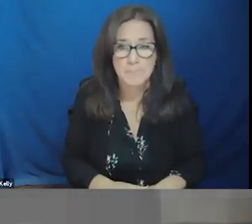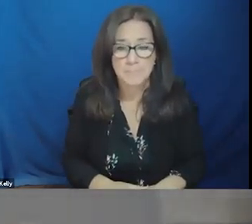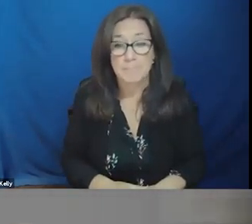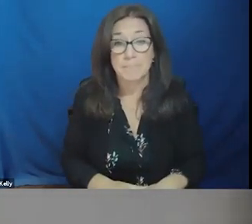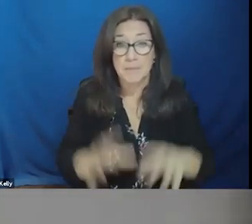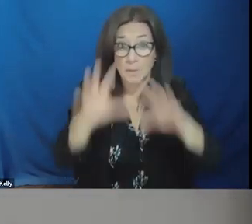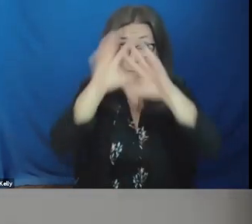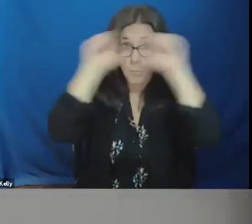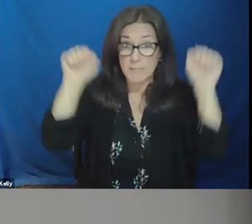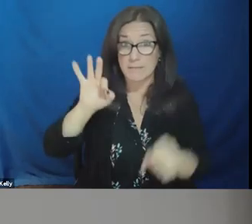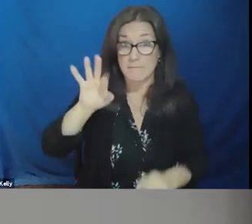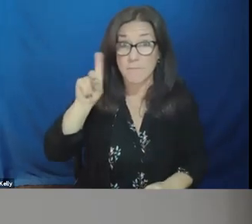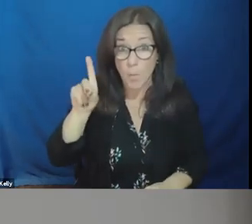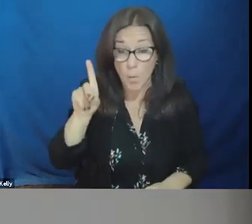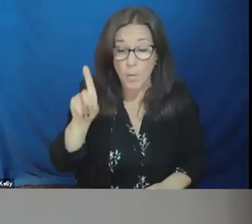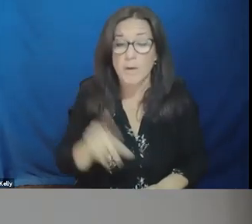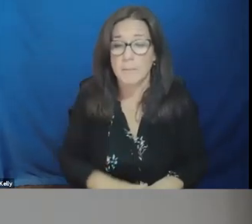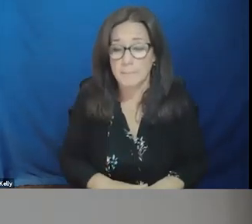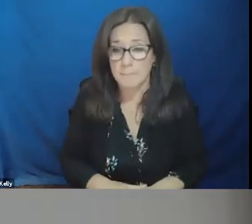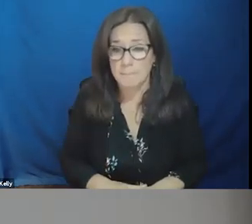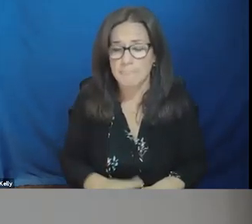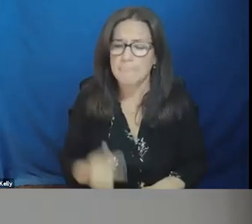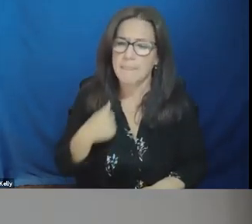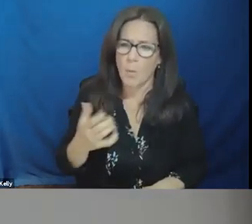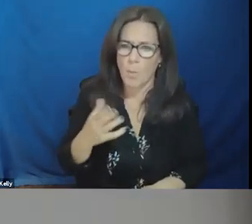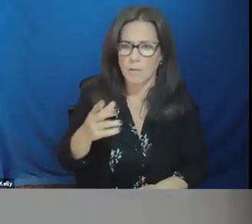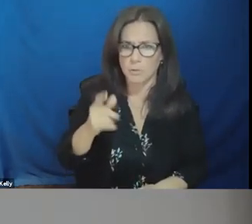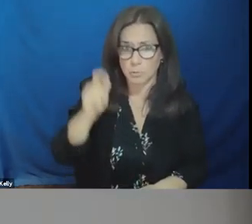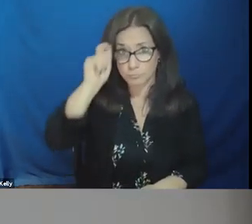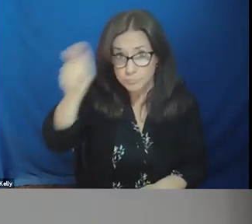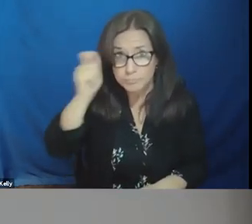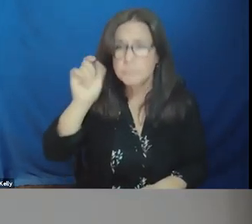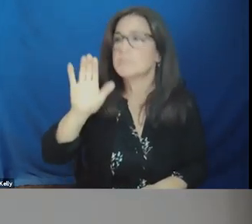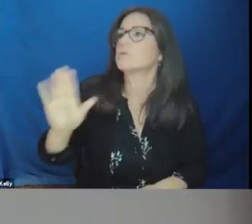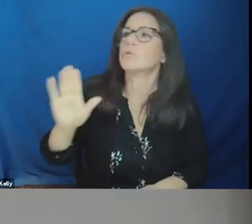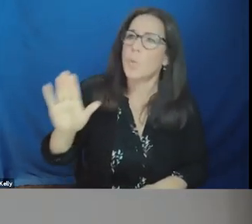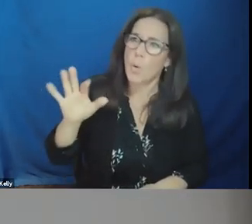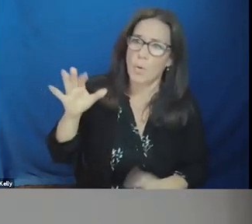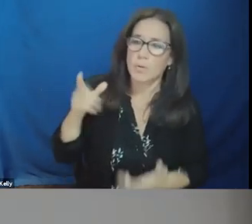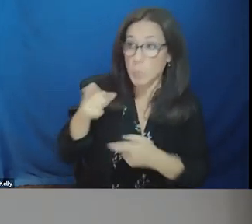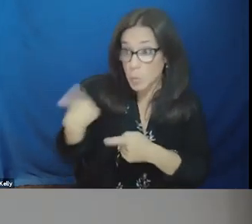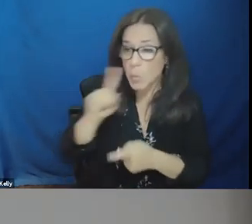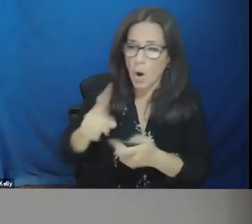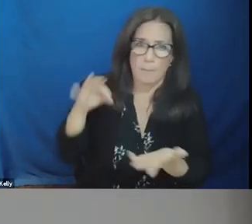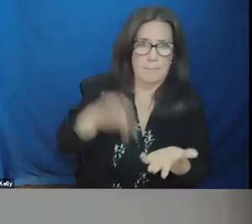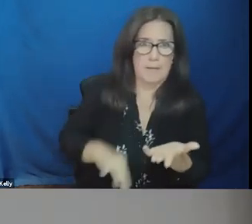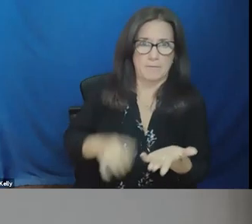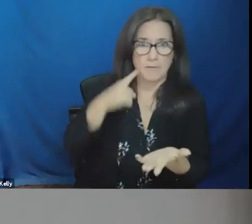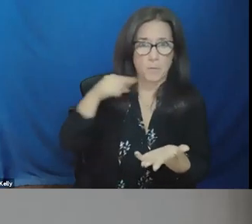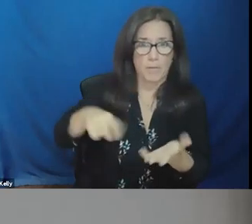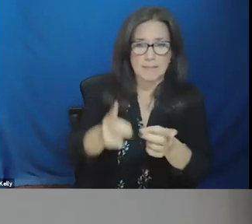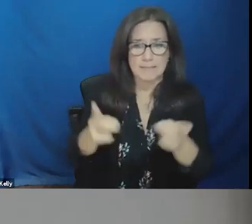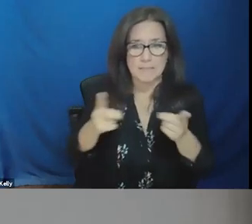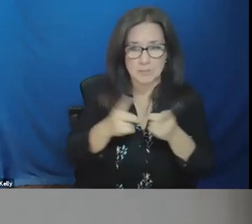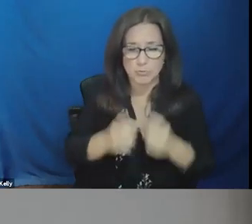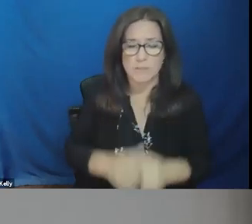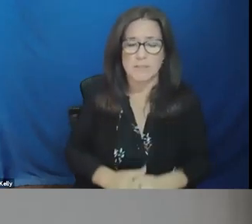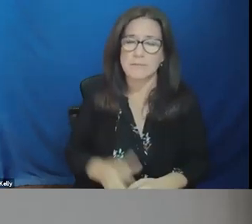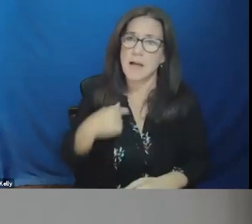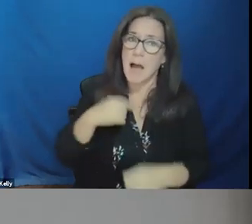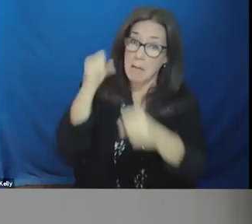implementó entonces gracias por hacerlo y yo también quiero mencionar que programas creo que usted es